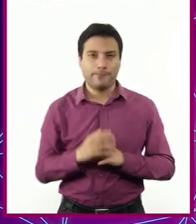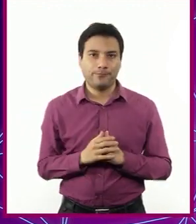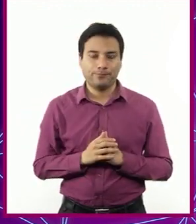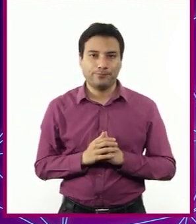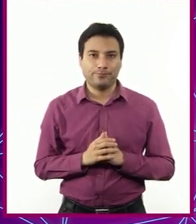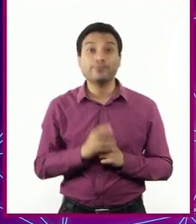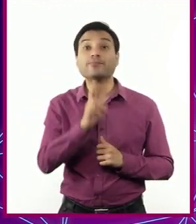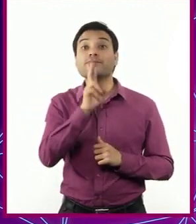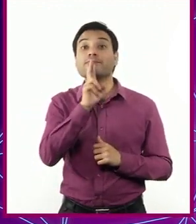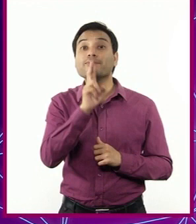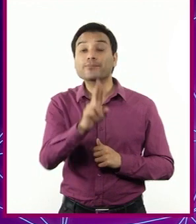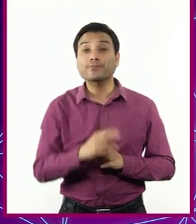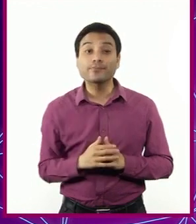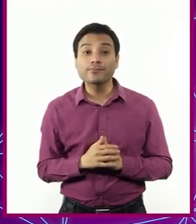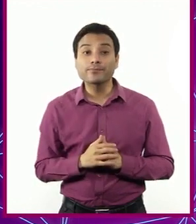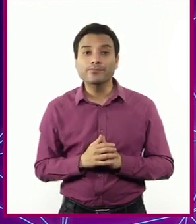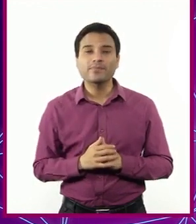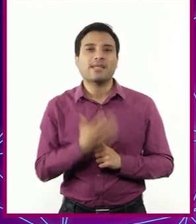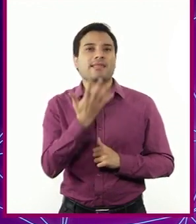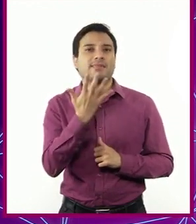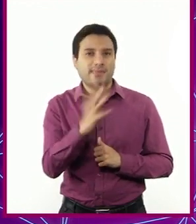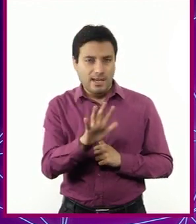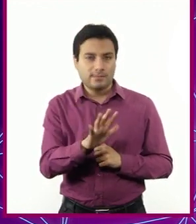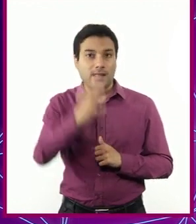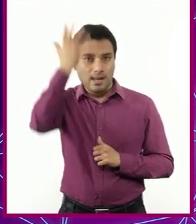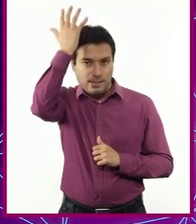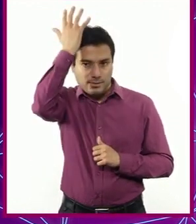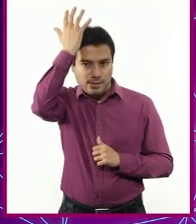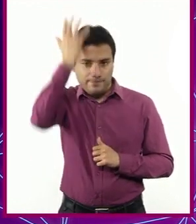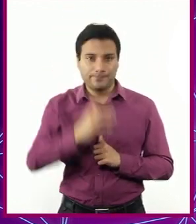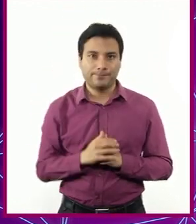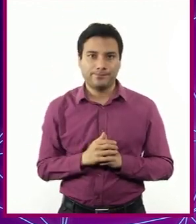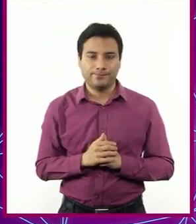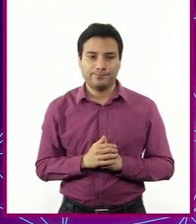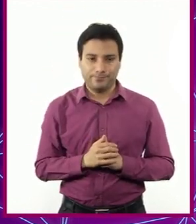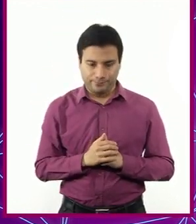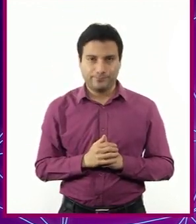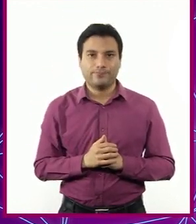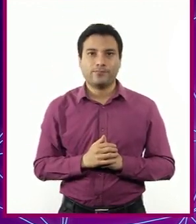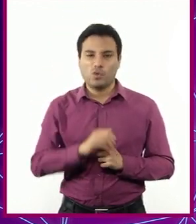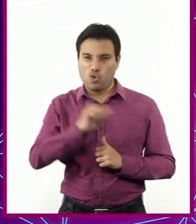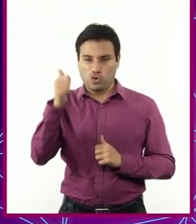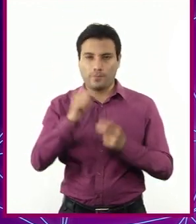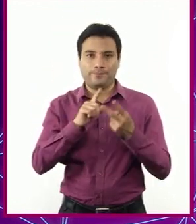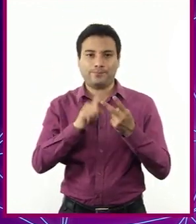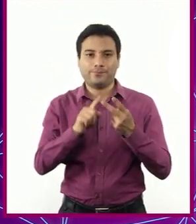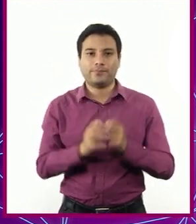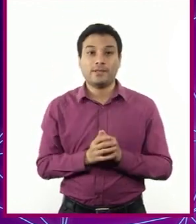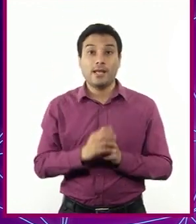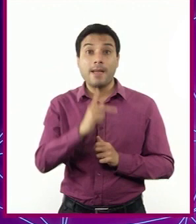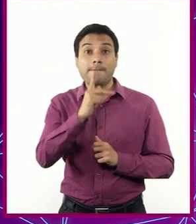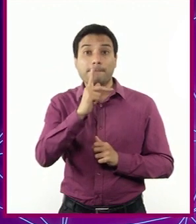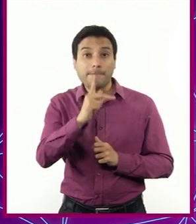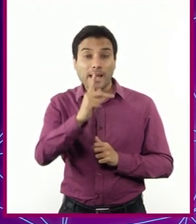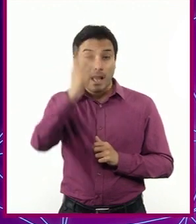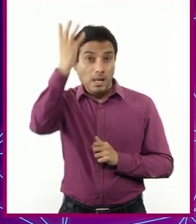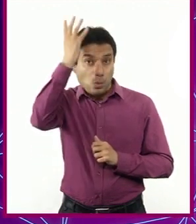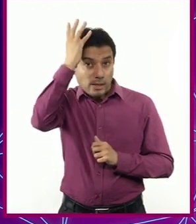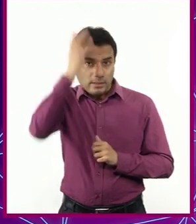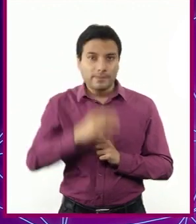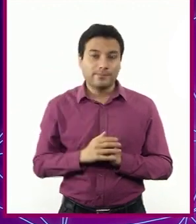Es igual a 10 a la quinta. La segunda es p a la cuarta entre